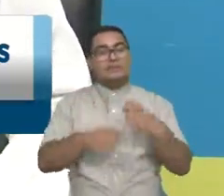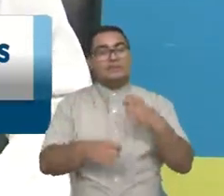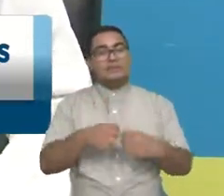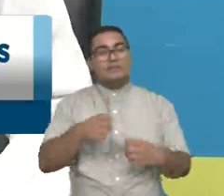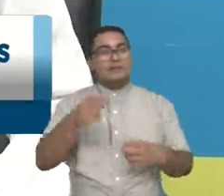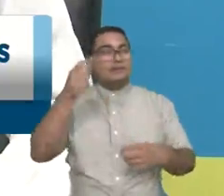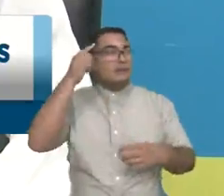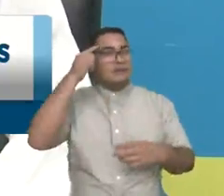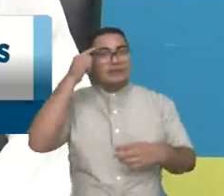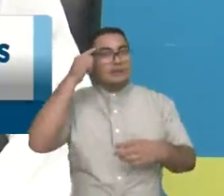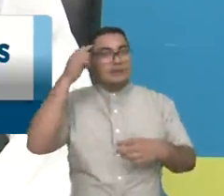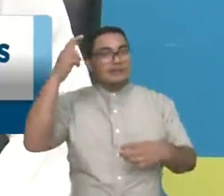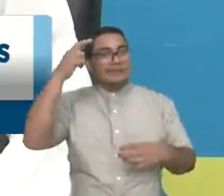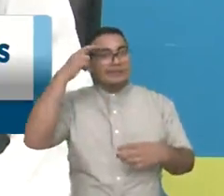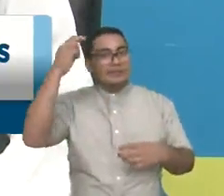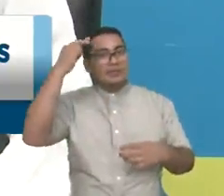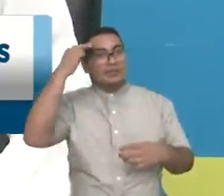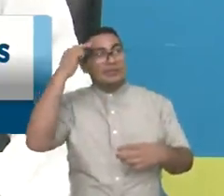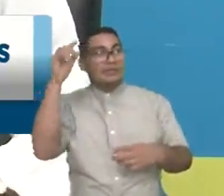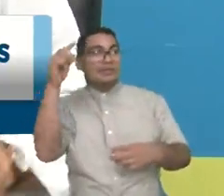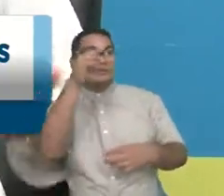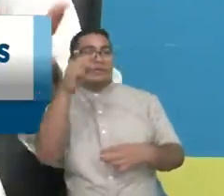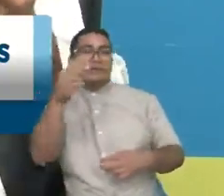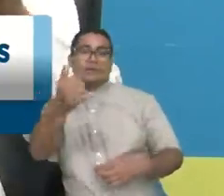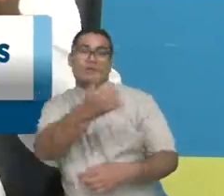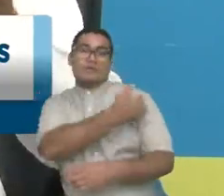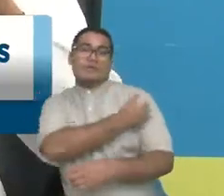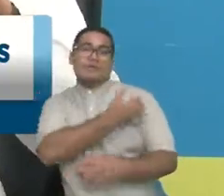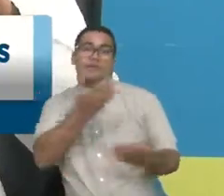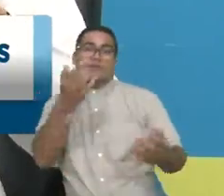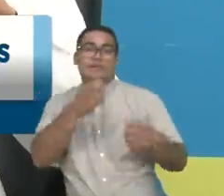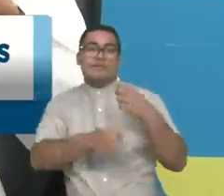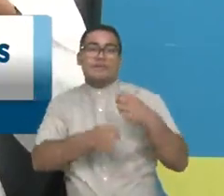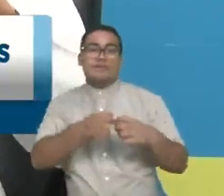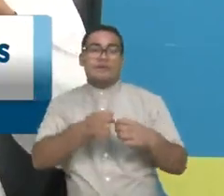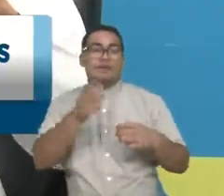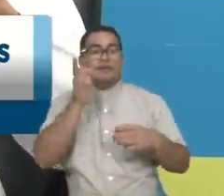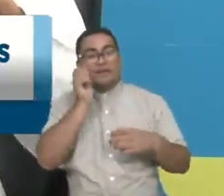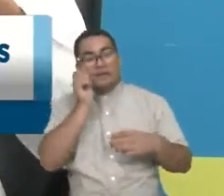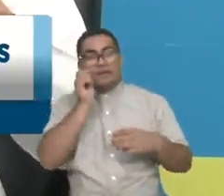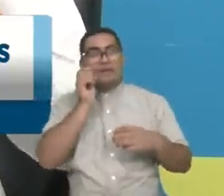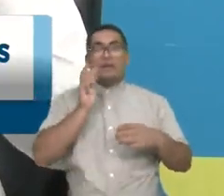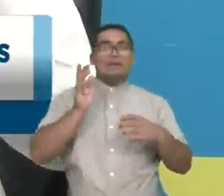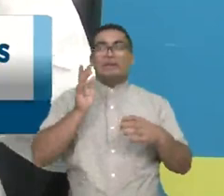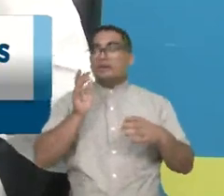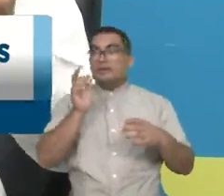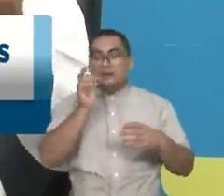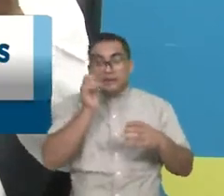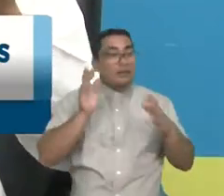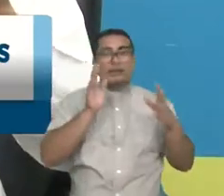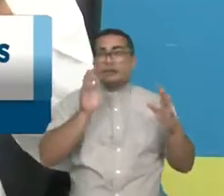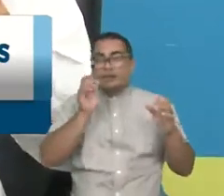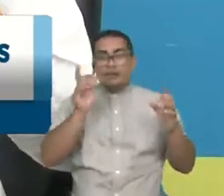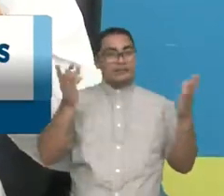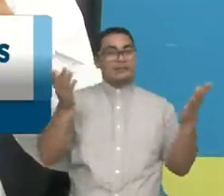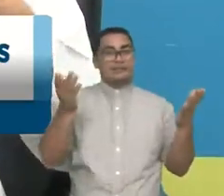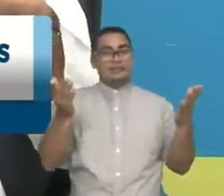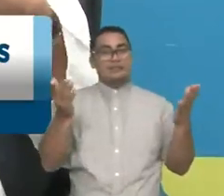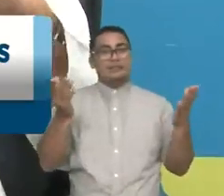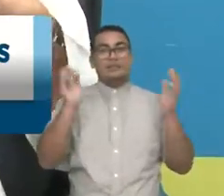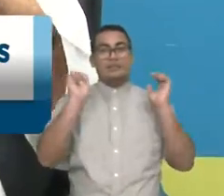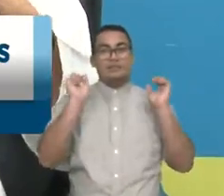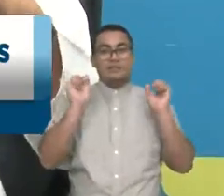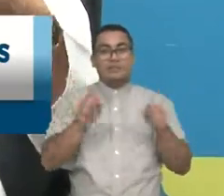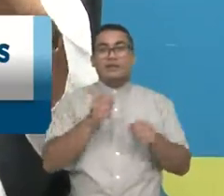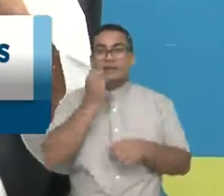mental, que los vamos a tener allá en el hospital psicosocial con problemas de insomnio, porque el estrés te activa el insomnio, el estrés te puede dar